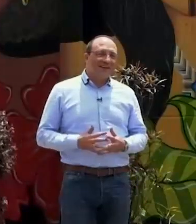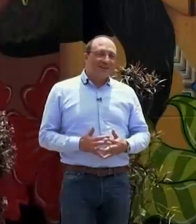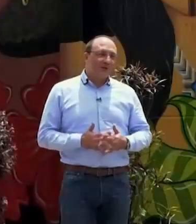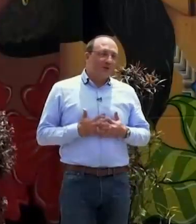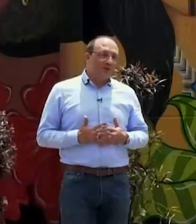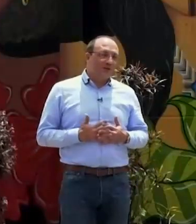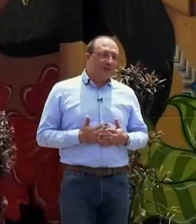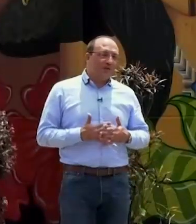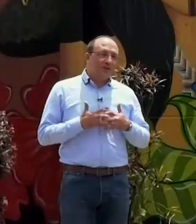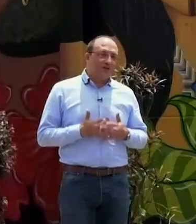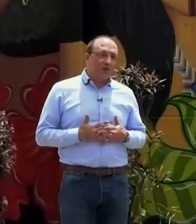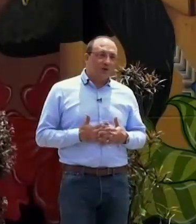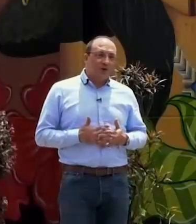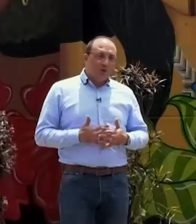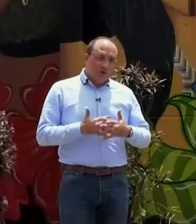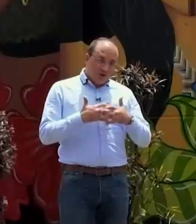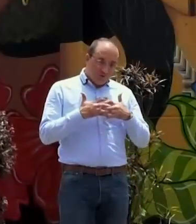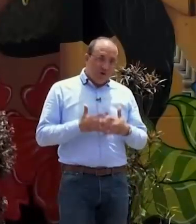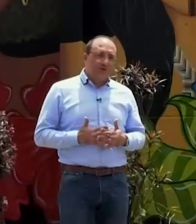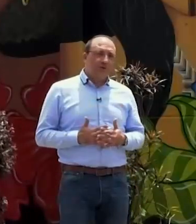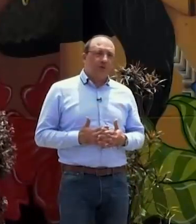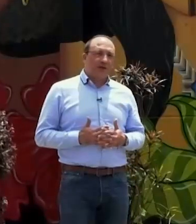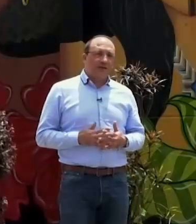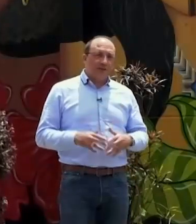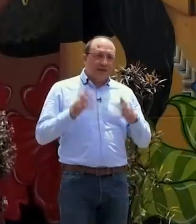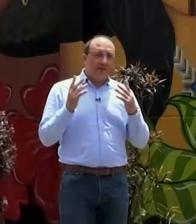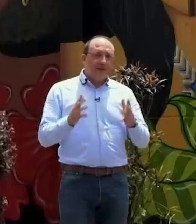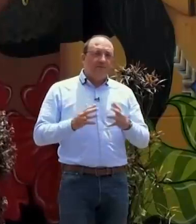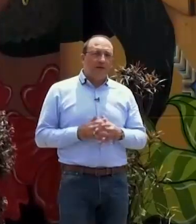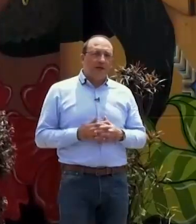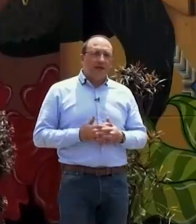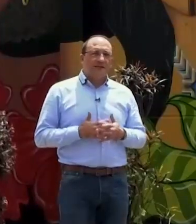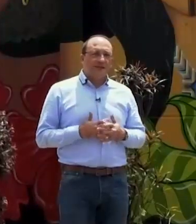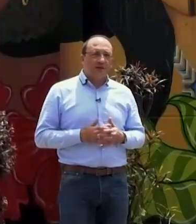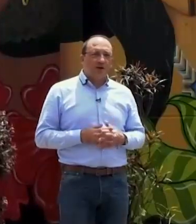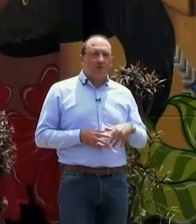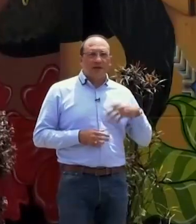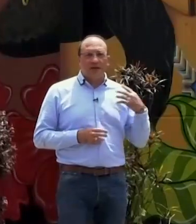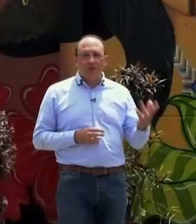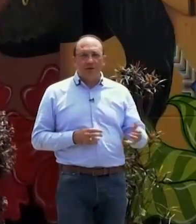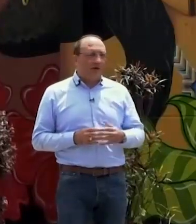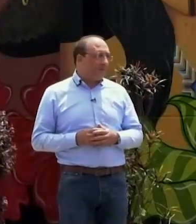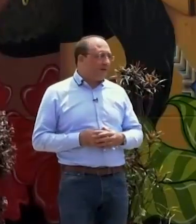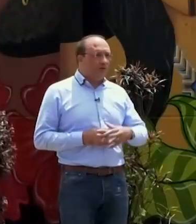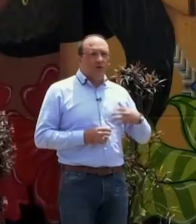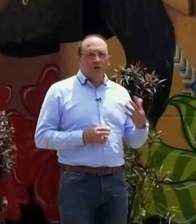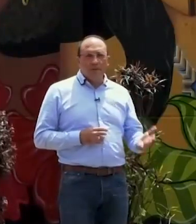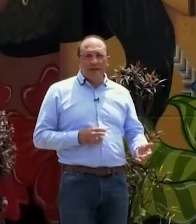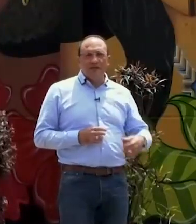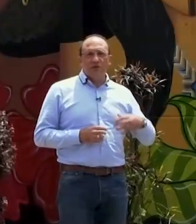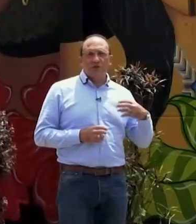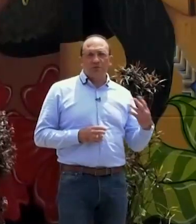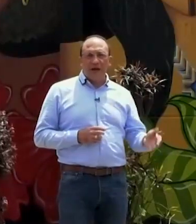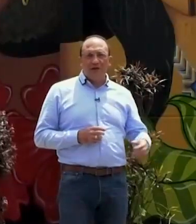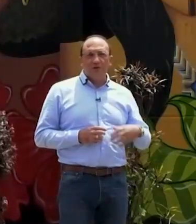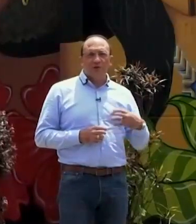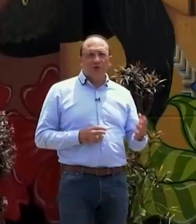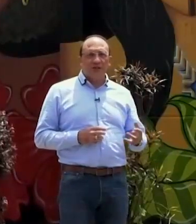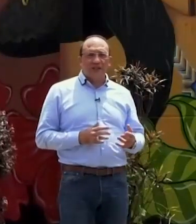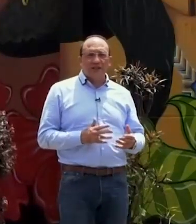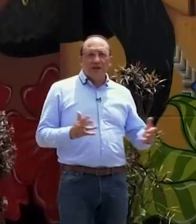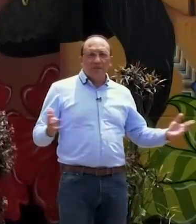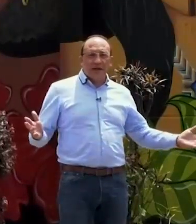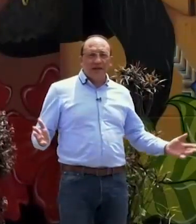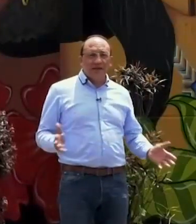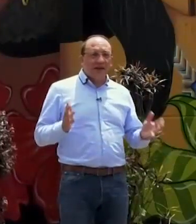Bueno, Diana, nosotros hemos hecho un esfuerzo importante, más de mil familias estamos acompañando en mejoramiento, pisos, baños,